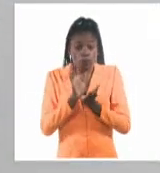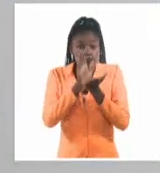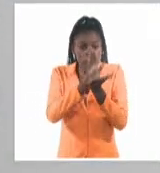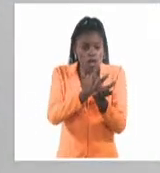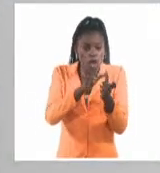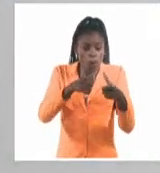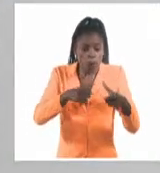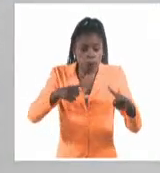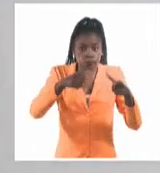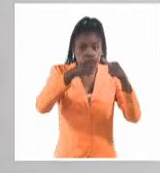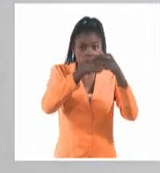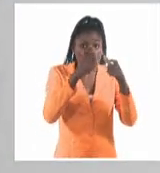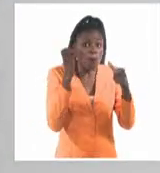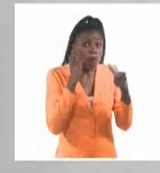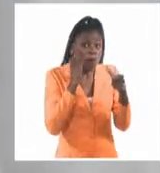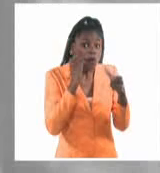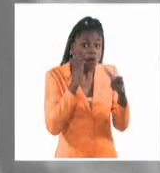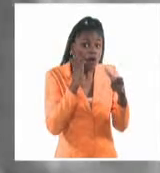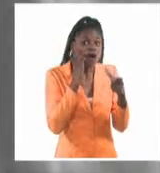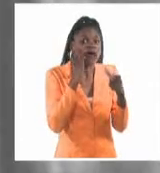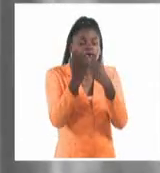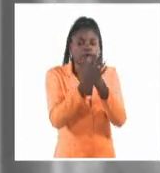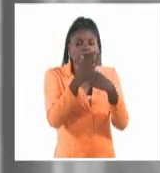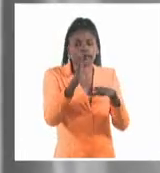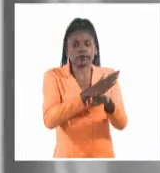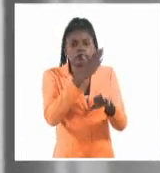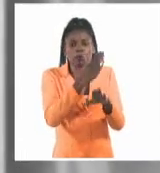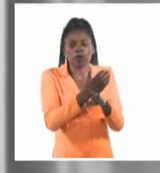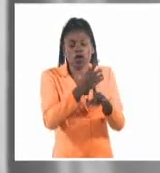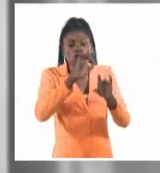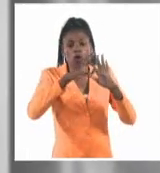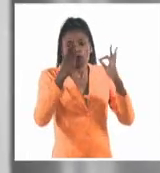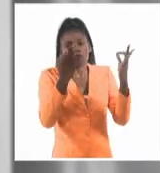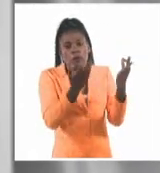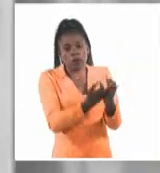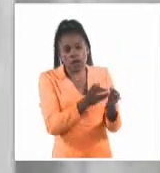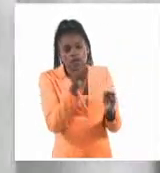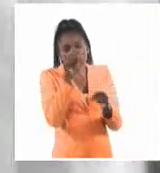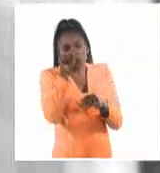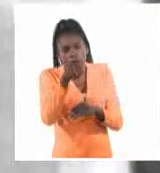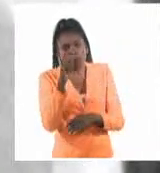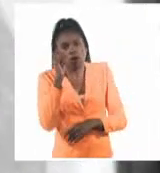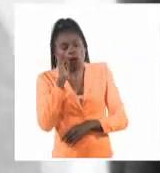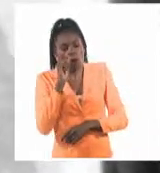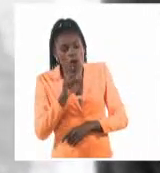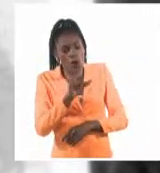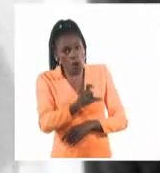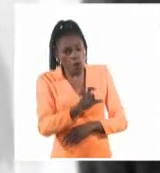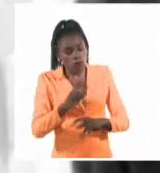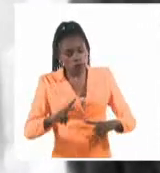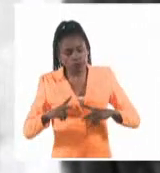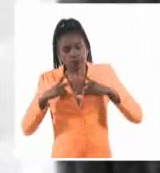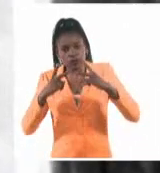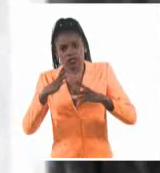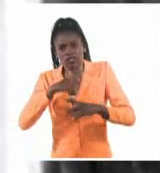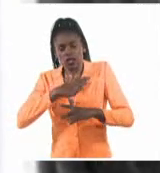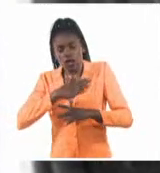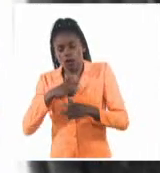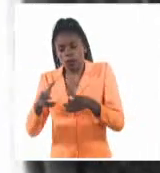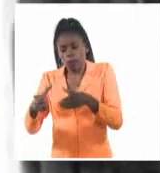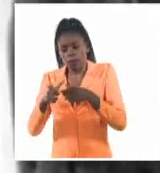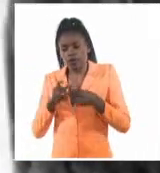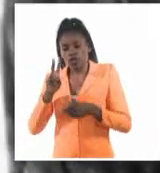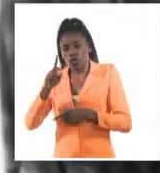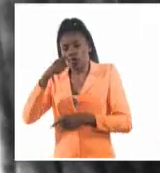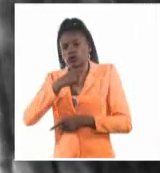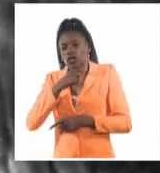Habana, doctor Antonio Barreras. Luego las tendría un familiar de Marinelo y este último las volvería a tener a partir del 2 de enero